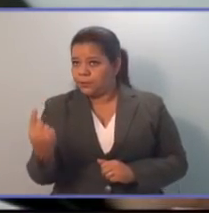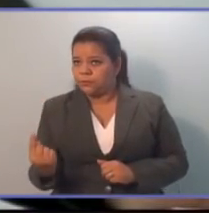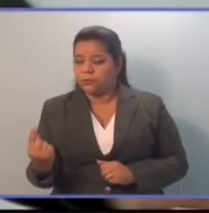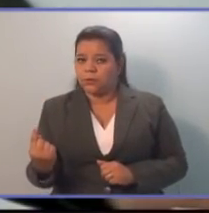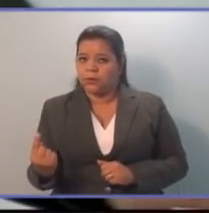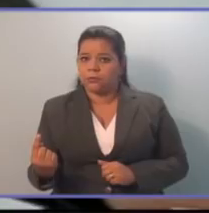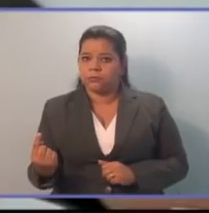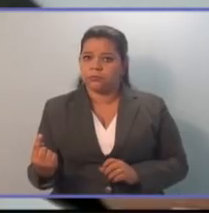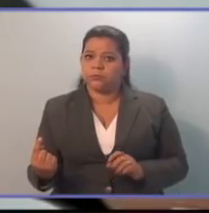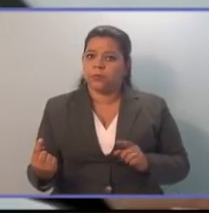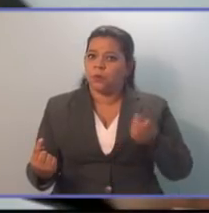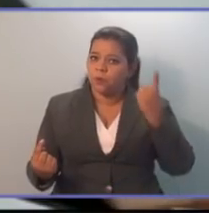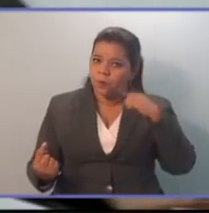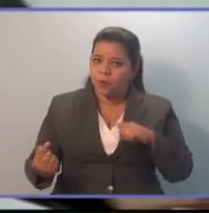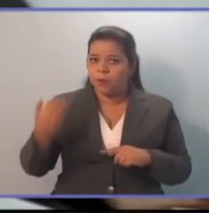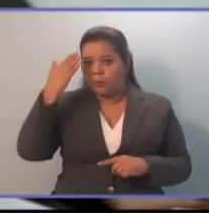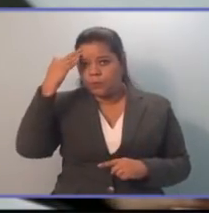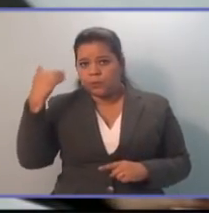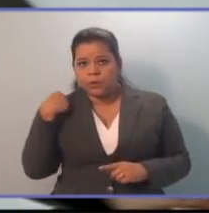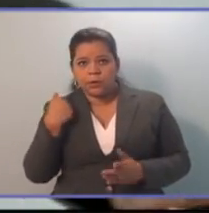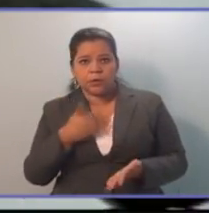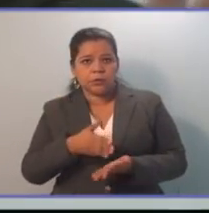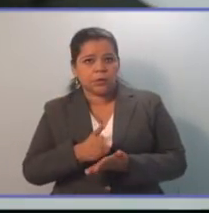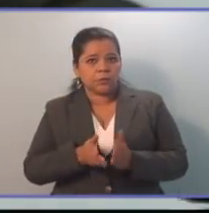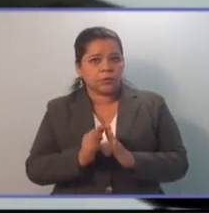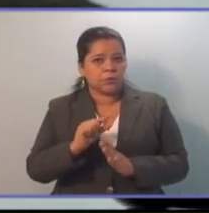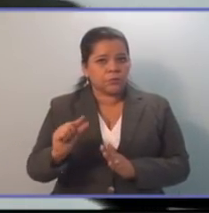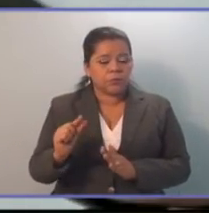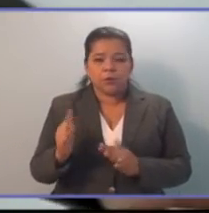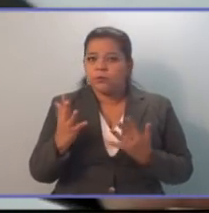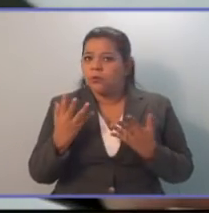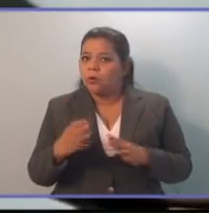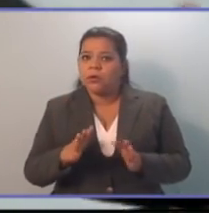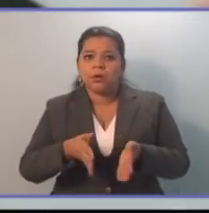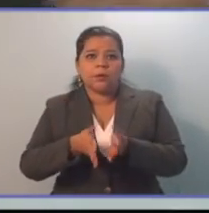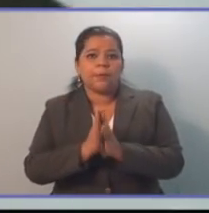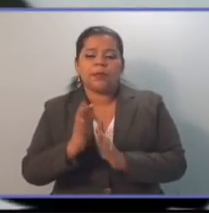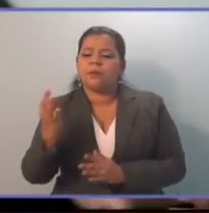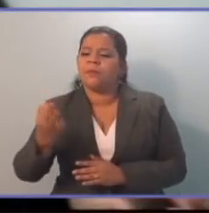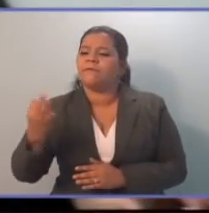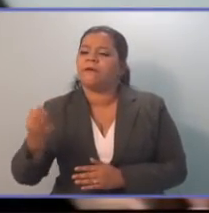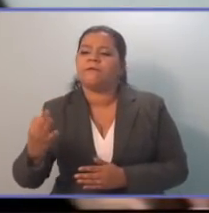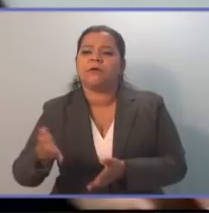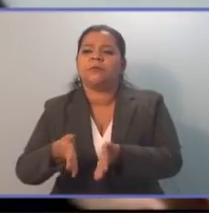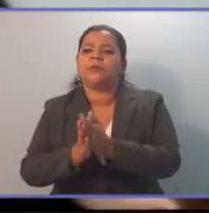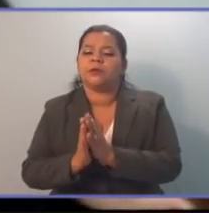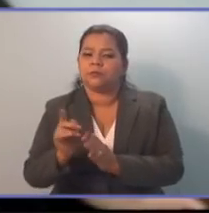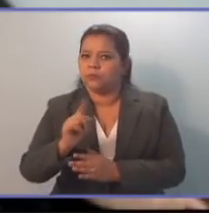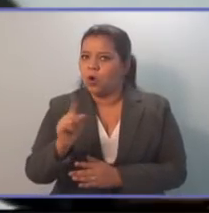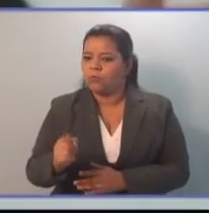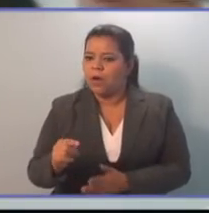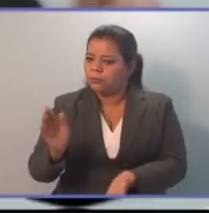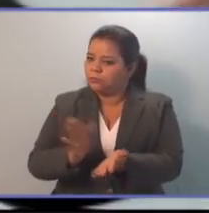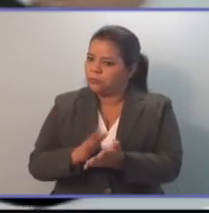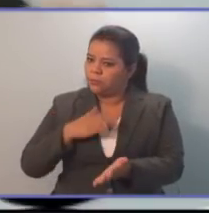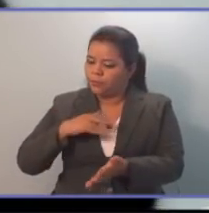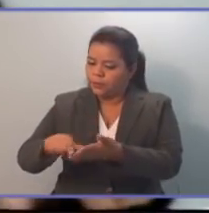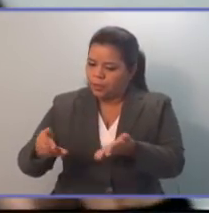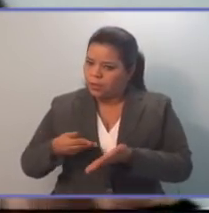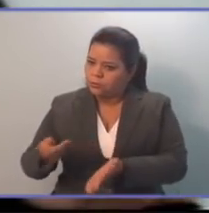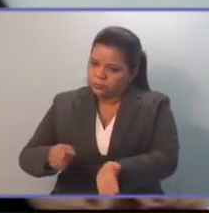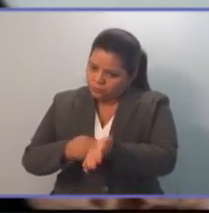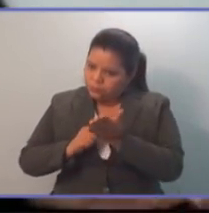llega a una institución, no es a solicitar favores, no que a exigir derechos. Entonces, por lo tanto,